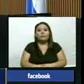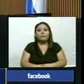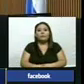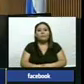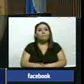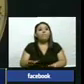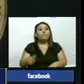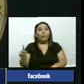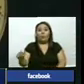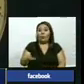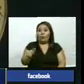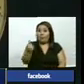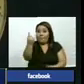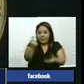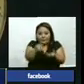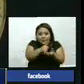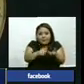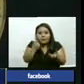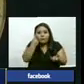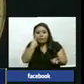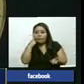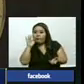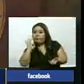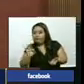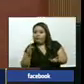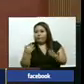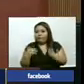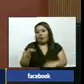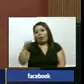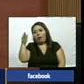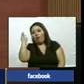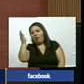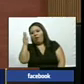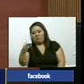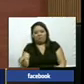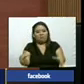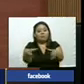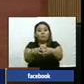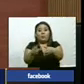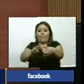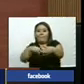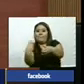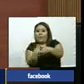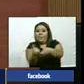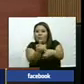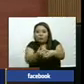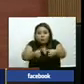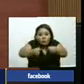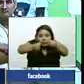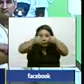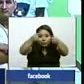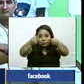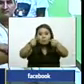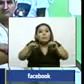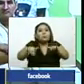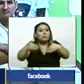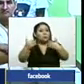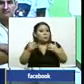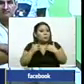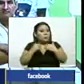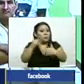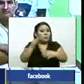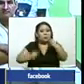Otro testigo criteriado rindió declaración en el juicio contra más de 400 pandilleros. Durante la diligencia se decidió